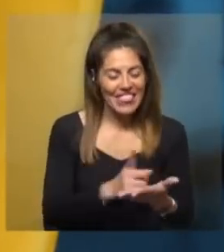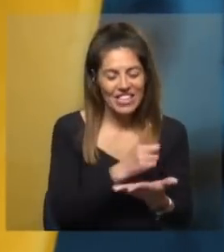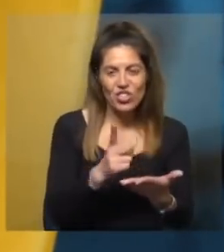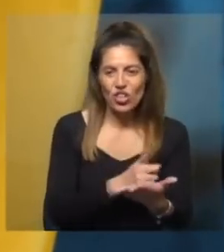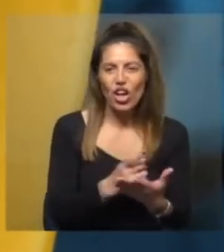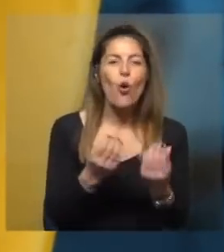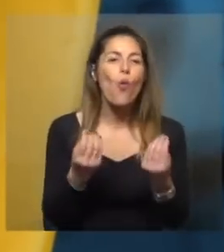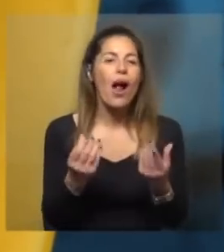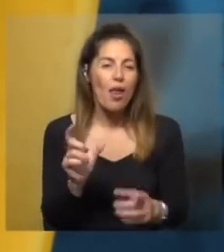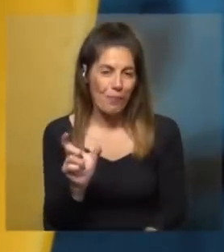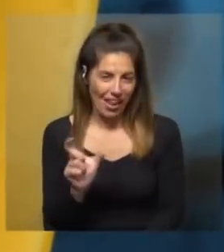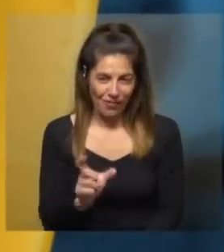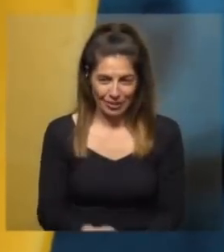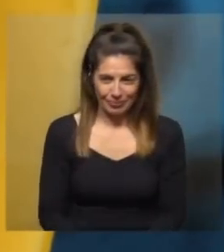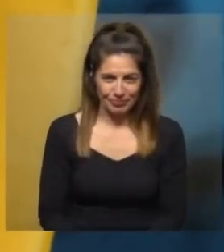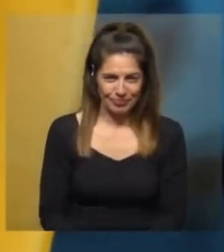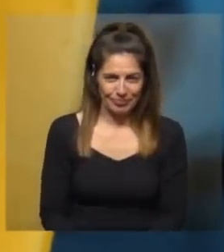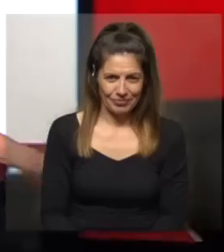cuál sería